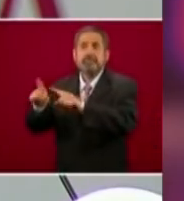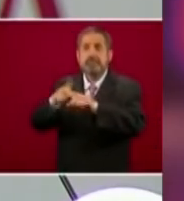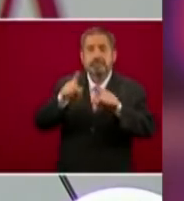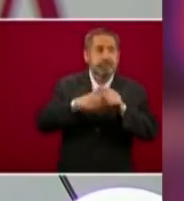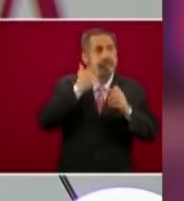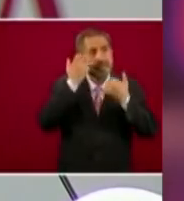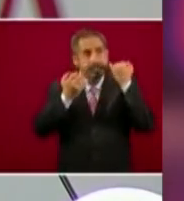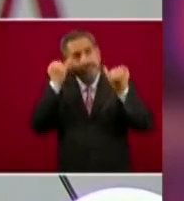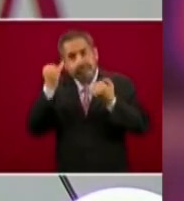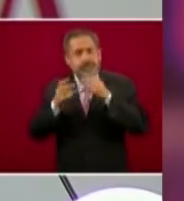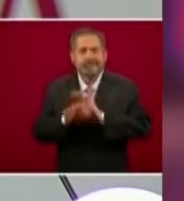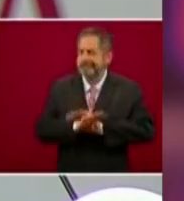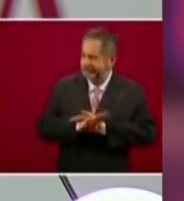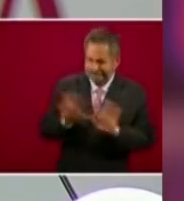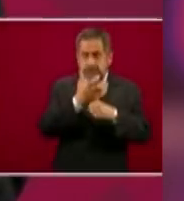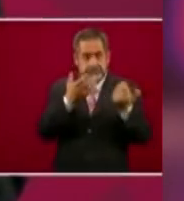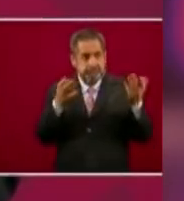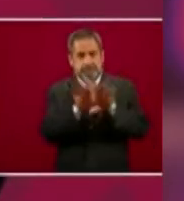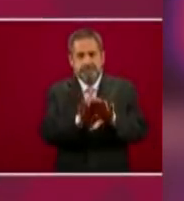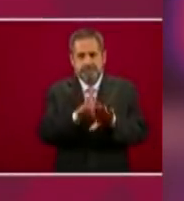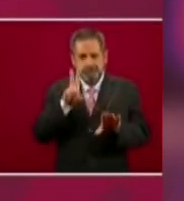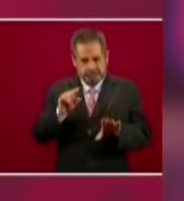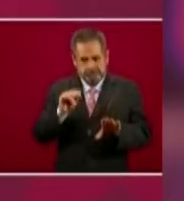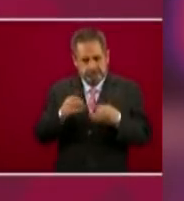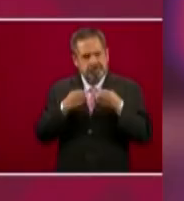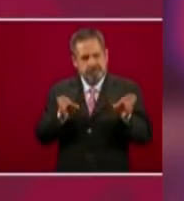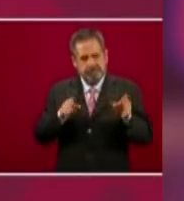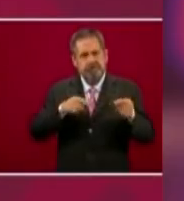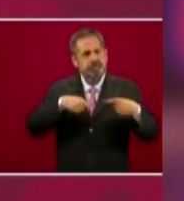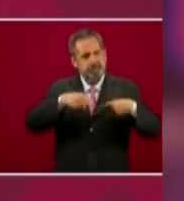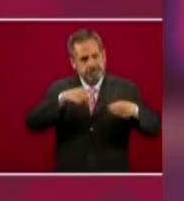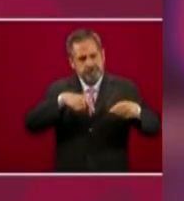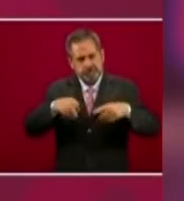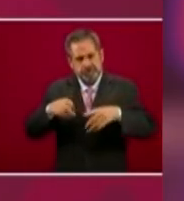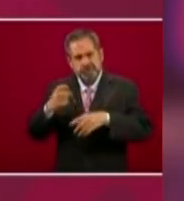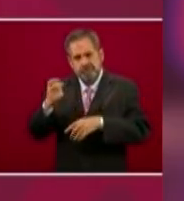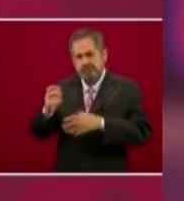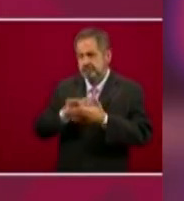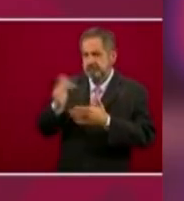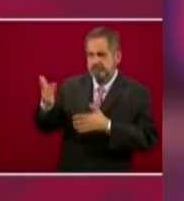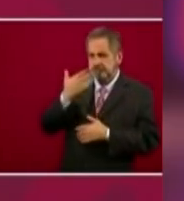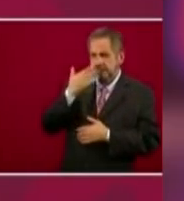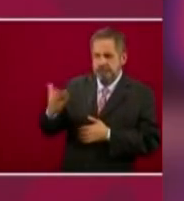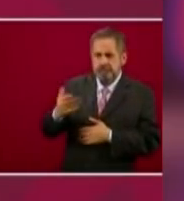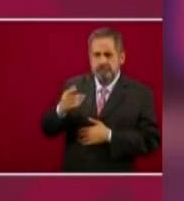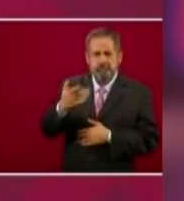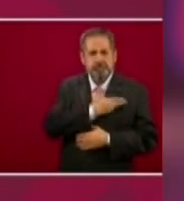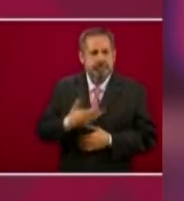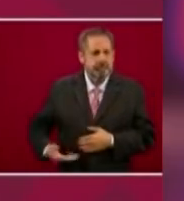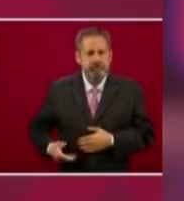ido modificando su posición. Yo diría que en el último tiempo tiene asumido una actitud más responsable, más